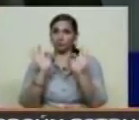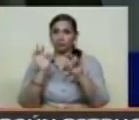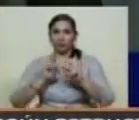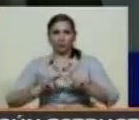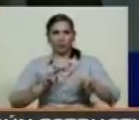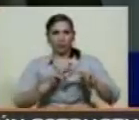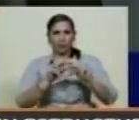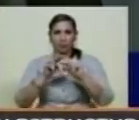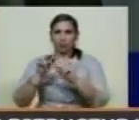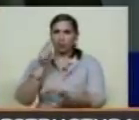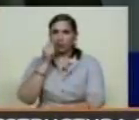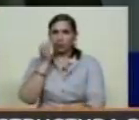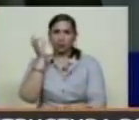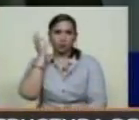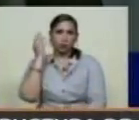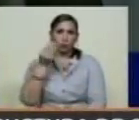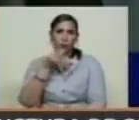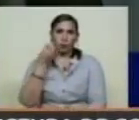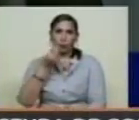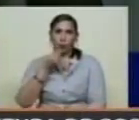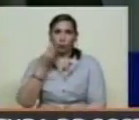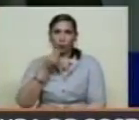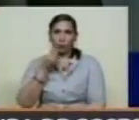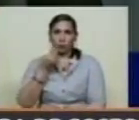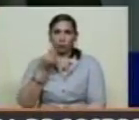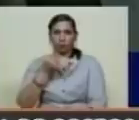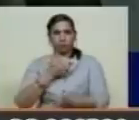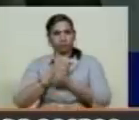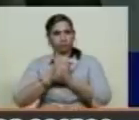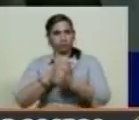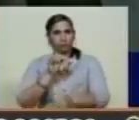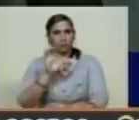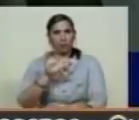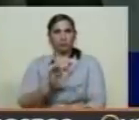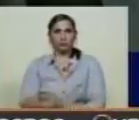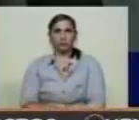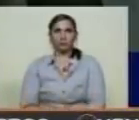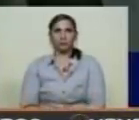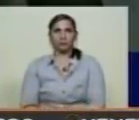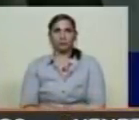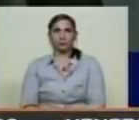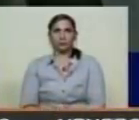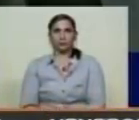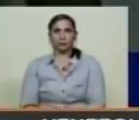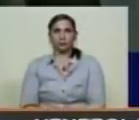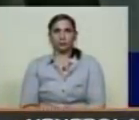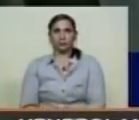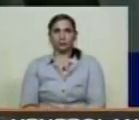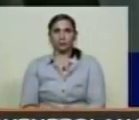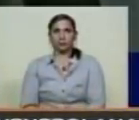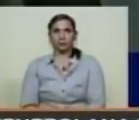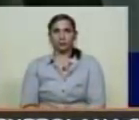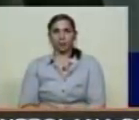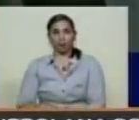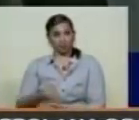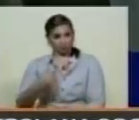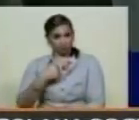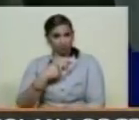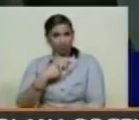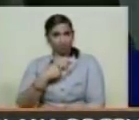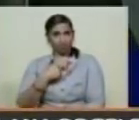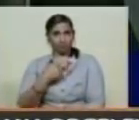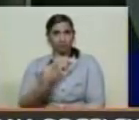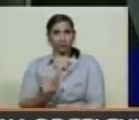niñas y adolescentes de este querido país. Es para UNICEF motivo de emoción,